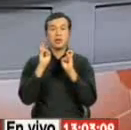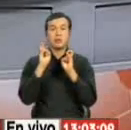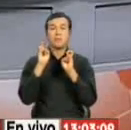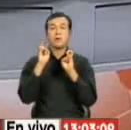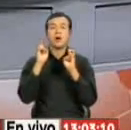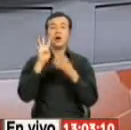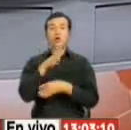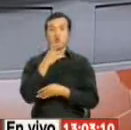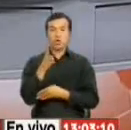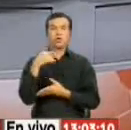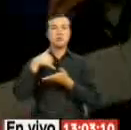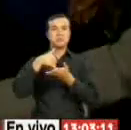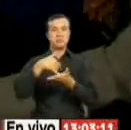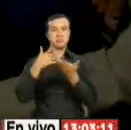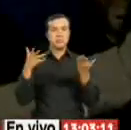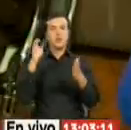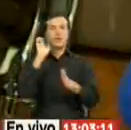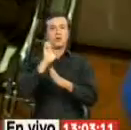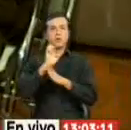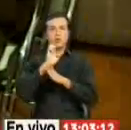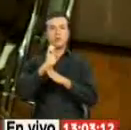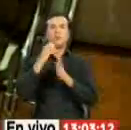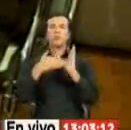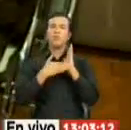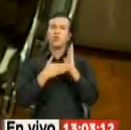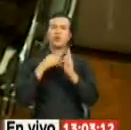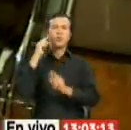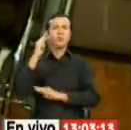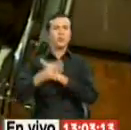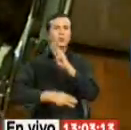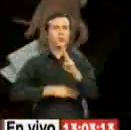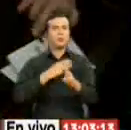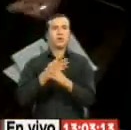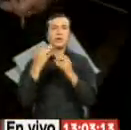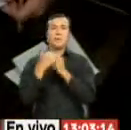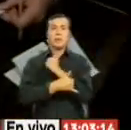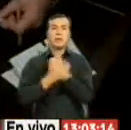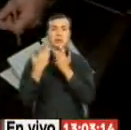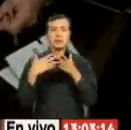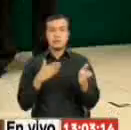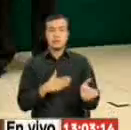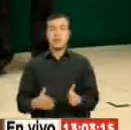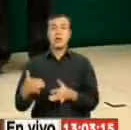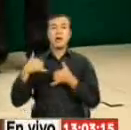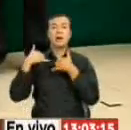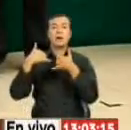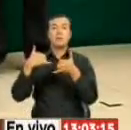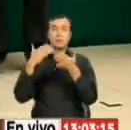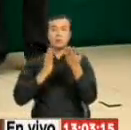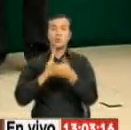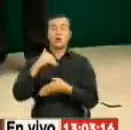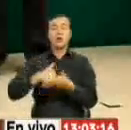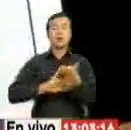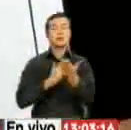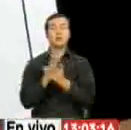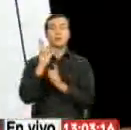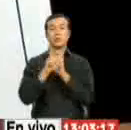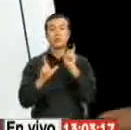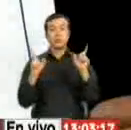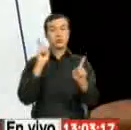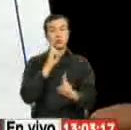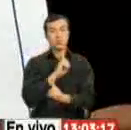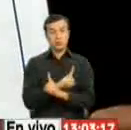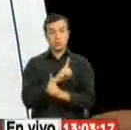londres ecuador se convierte en un ejemplo a nivel mundial el país recibió un premio por permitir la accesibilidad de personas con